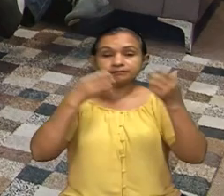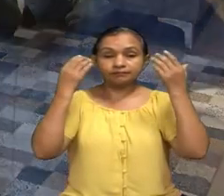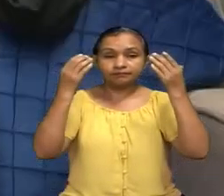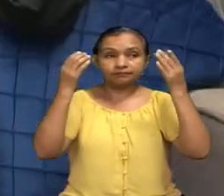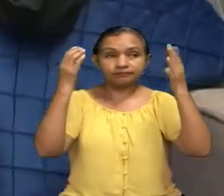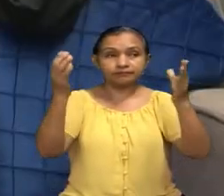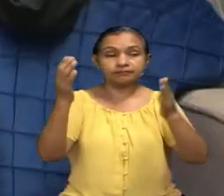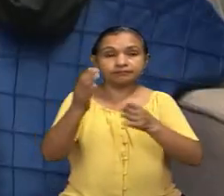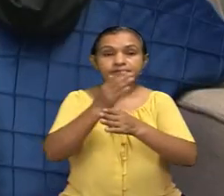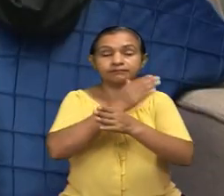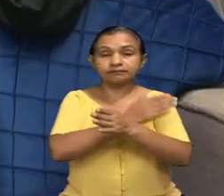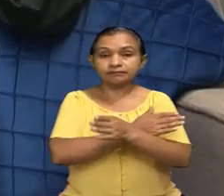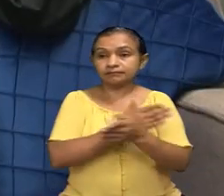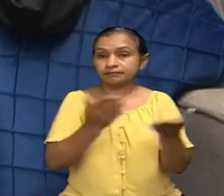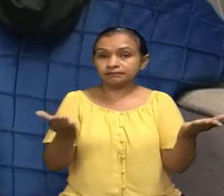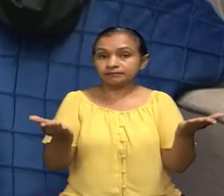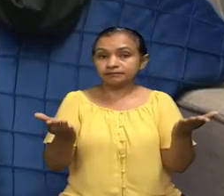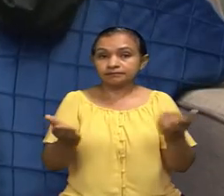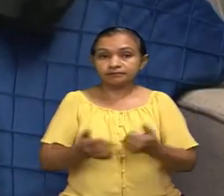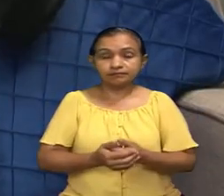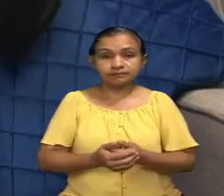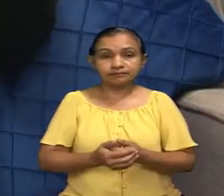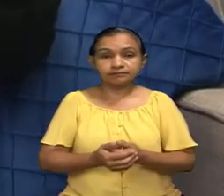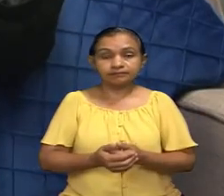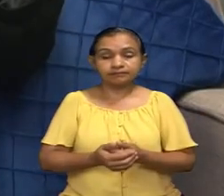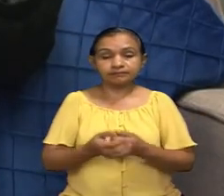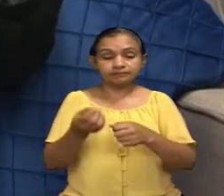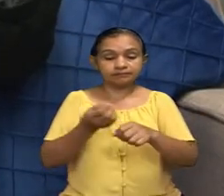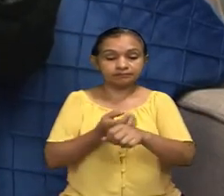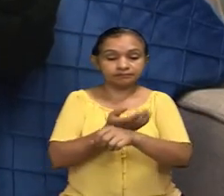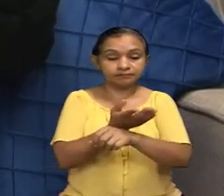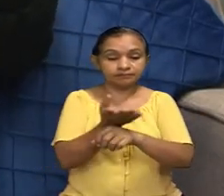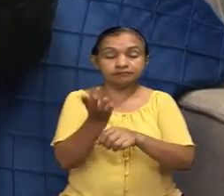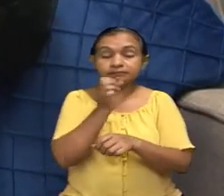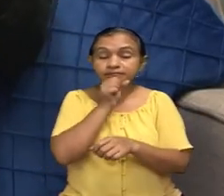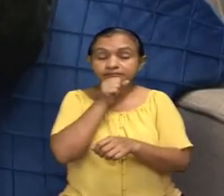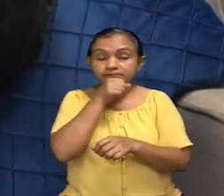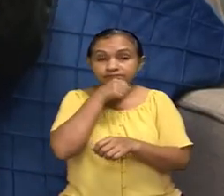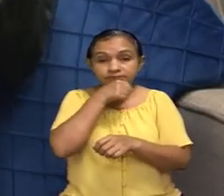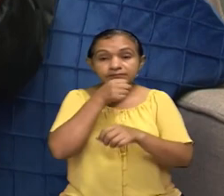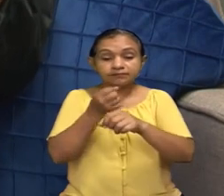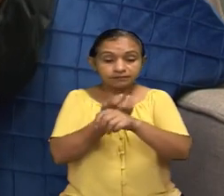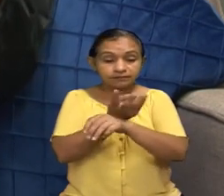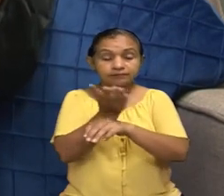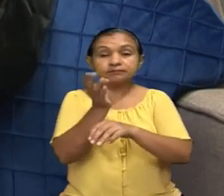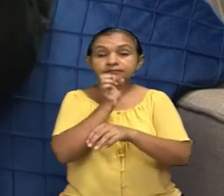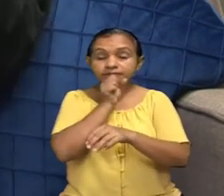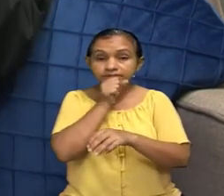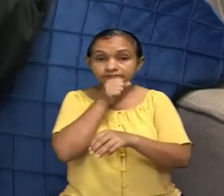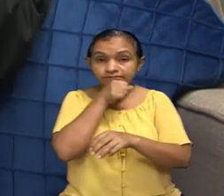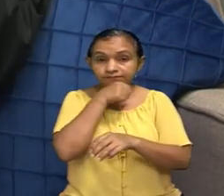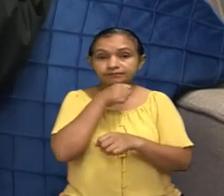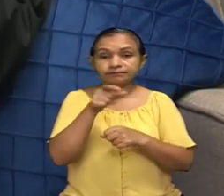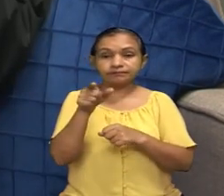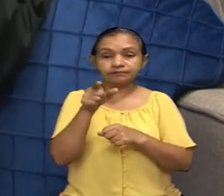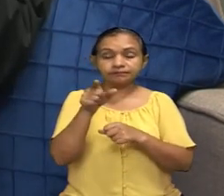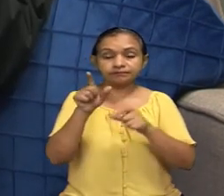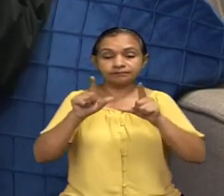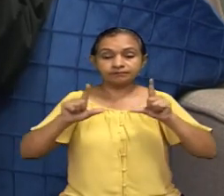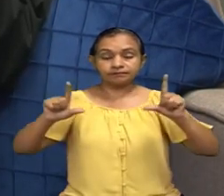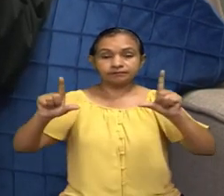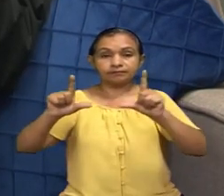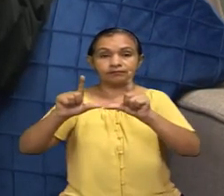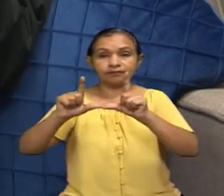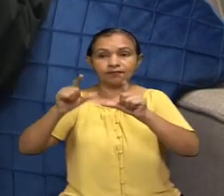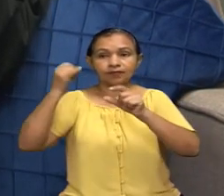ancestral eran los consejos de ancianos, ¿no? Así es. Los consejos de ancianos, pero esos eran espacios de